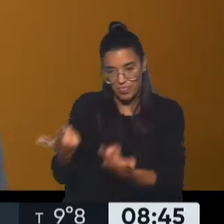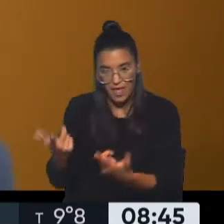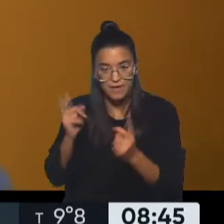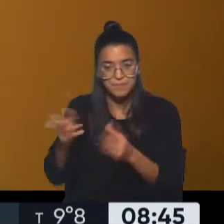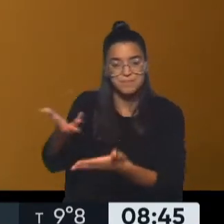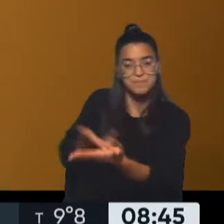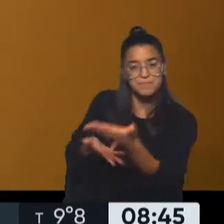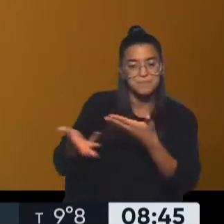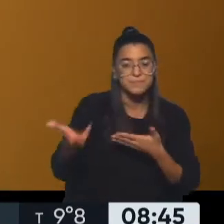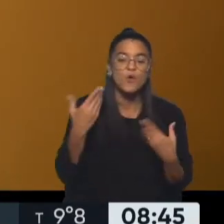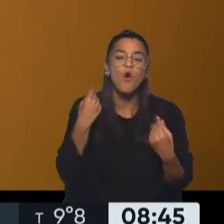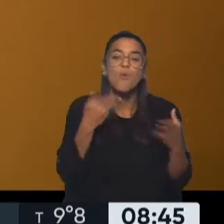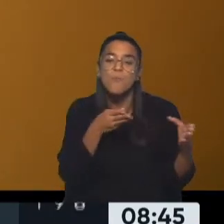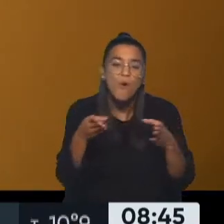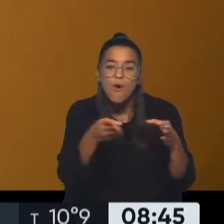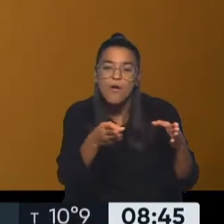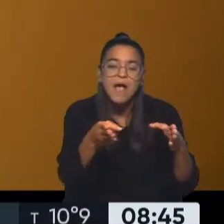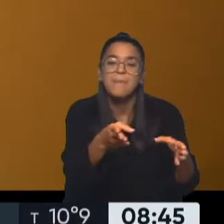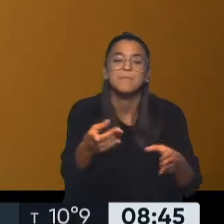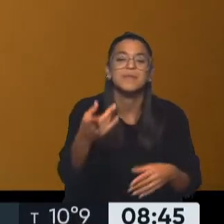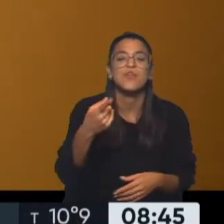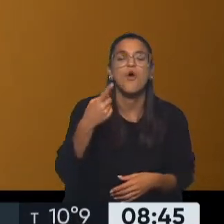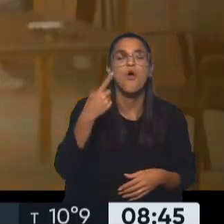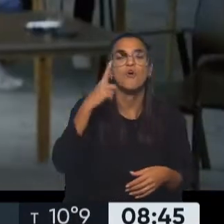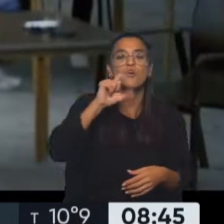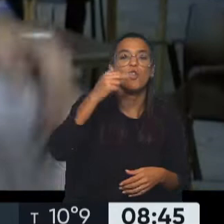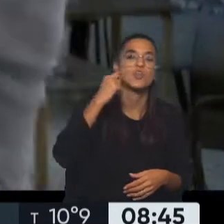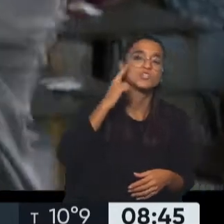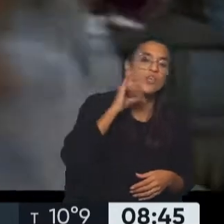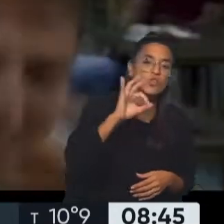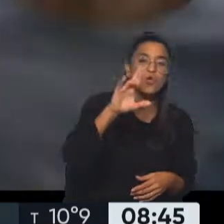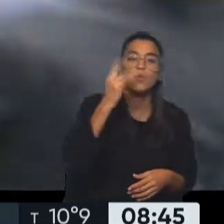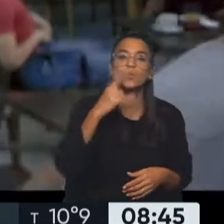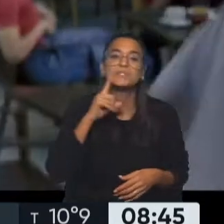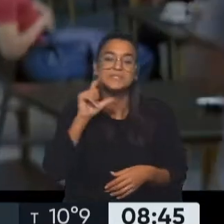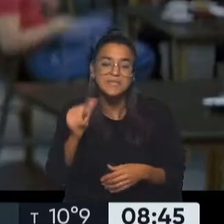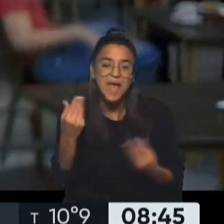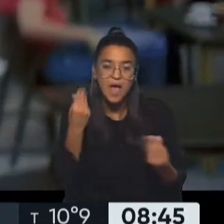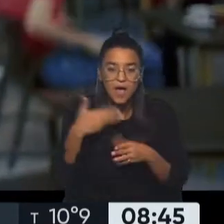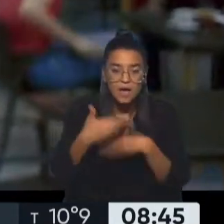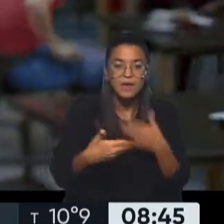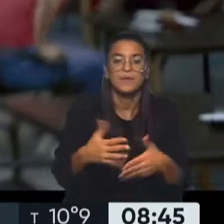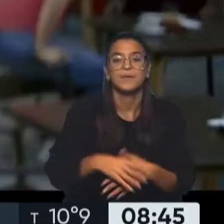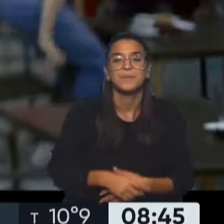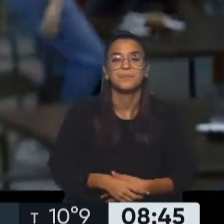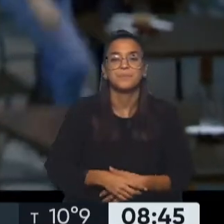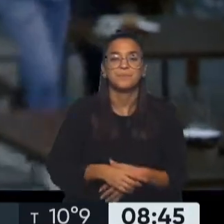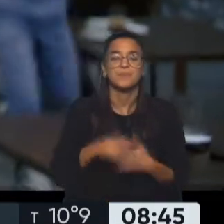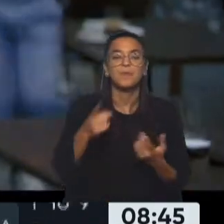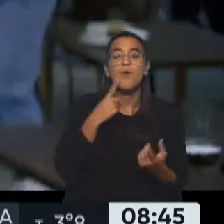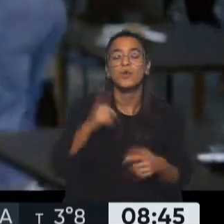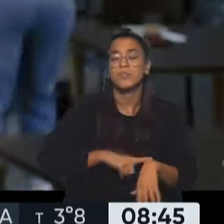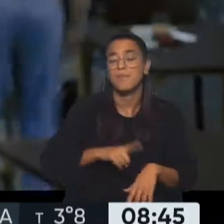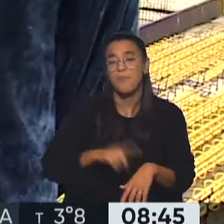va rumbeando el camino de Conociendo Rusia desde Cabildo y Juramento para acá? Bueno, con tiempos locos,